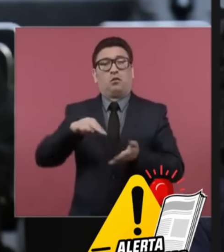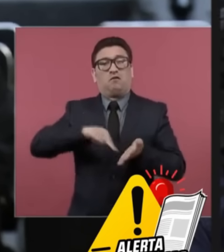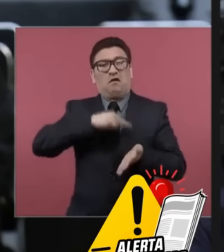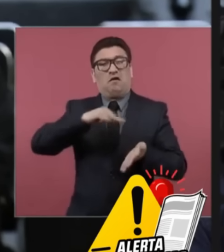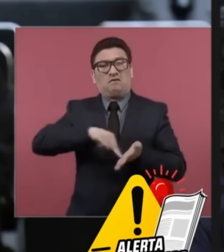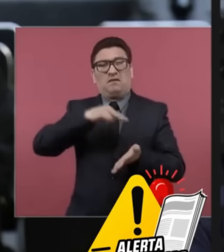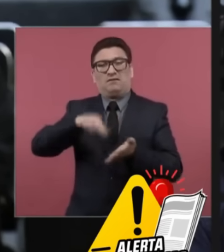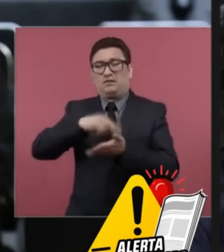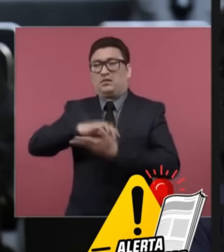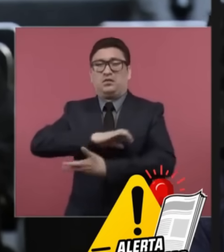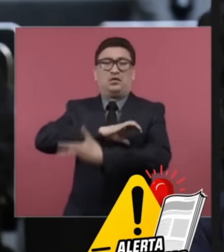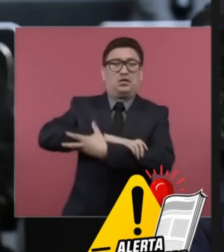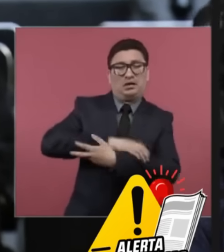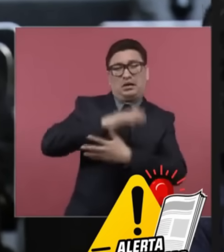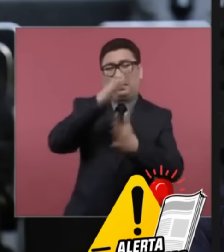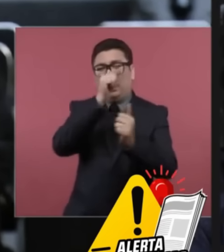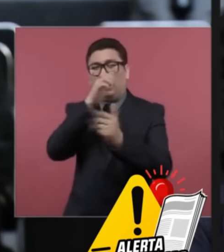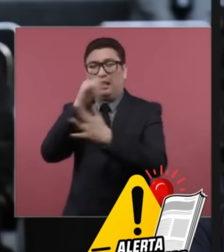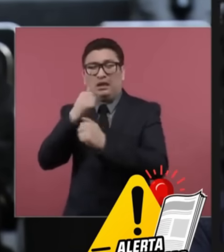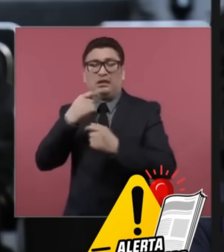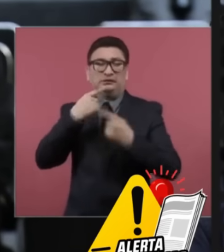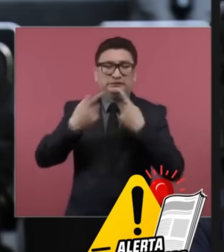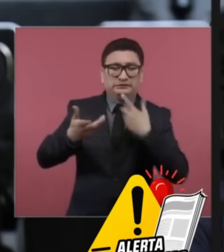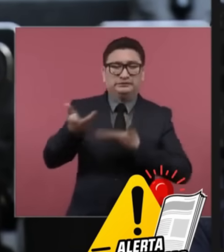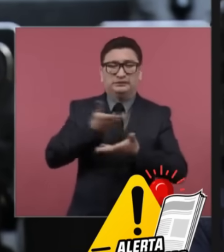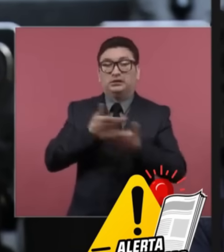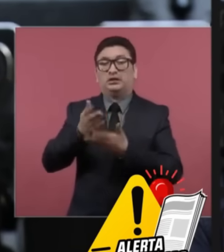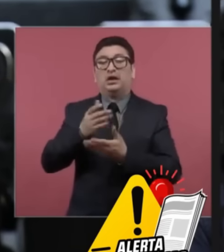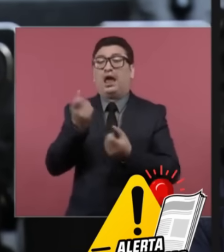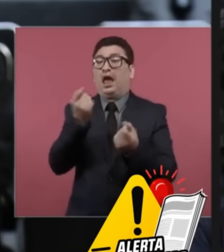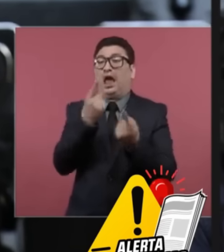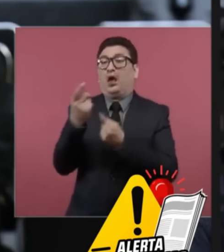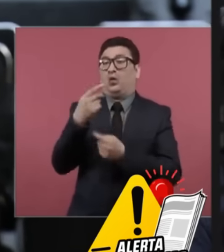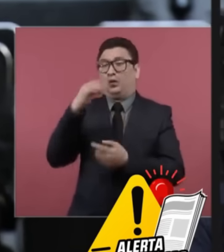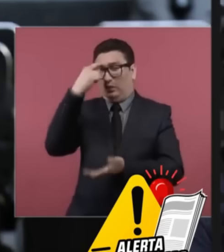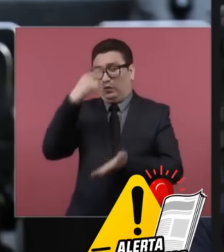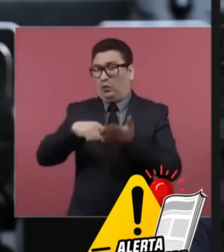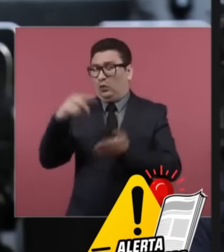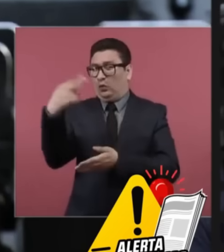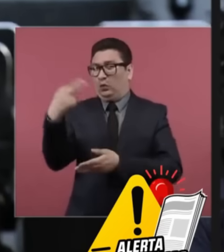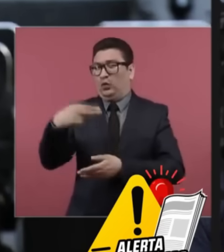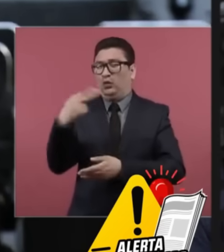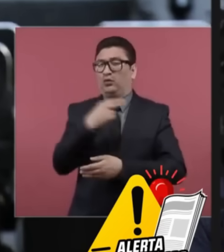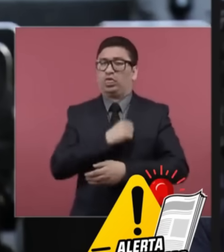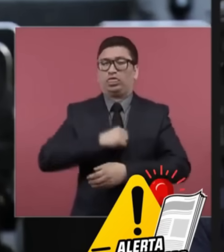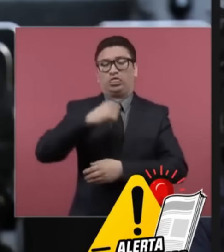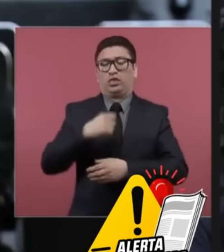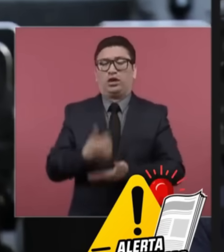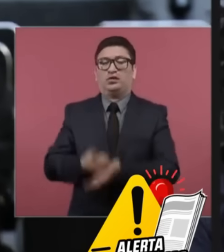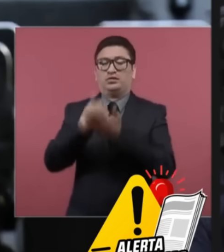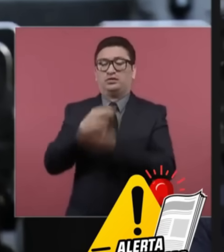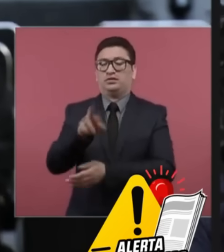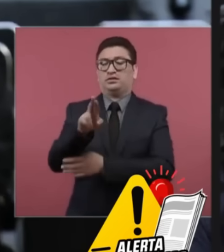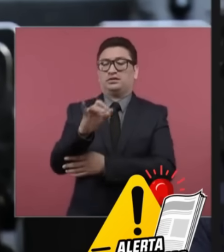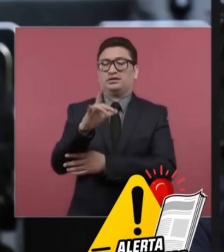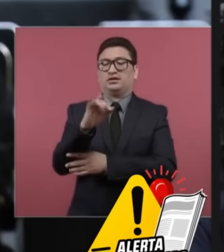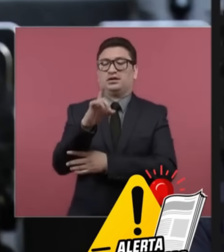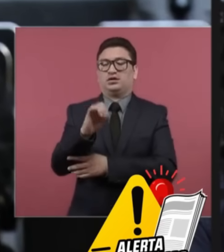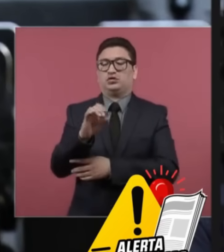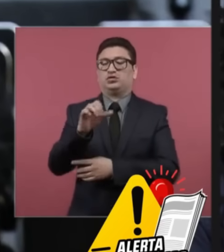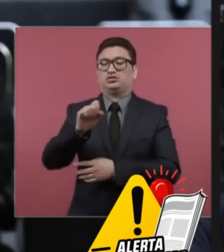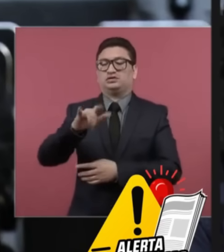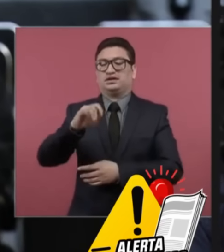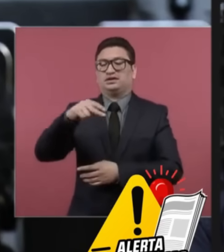firmas, de alianzas, incluso pareciera hasta de prestanombres, está detrás Ricardo Salinas Pliego, este empresario